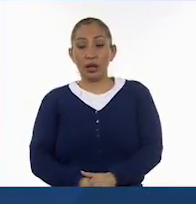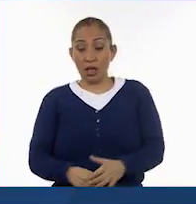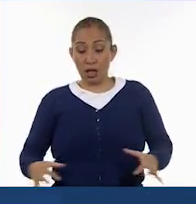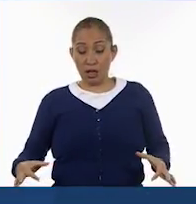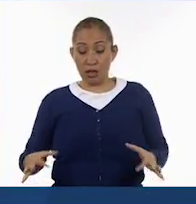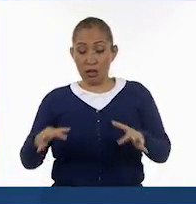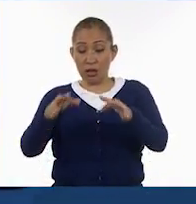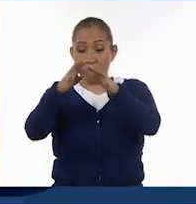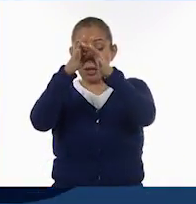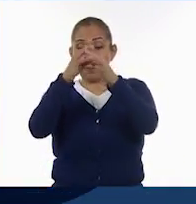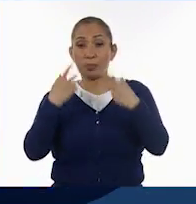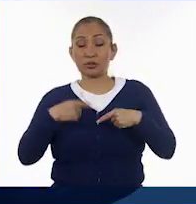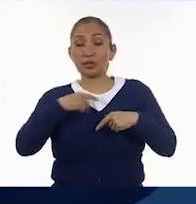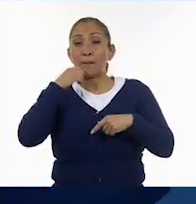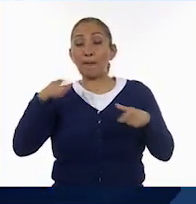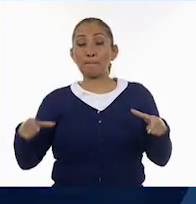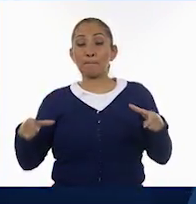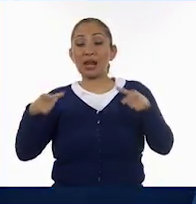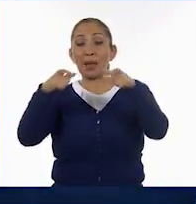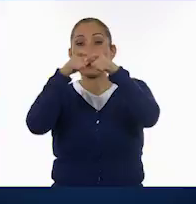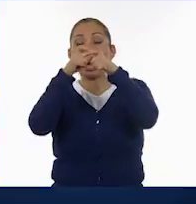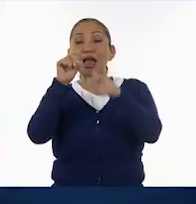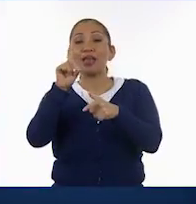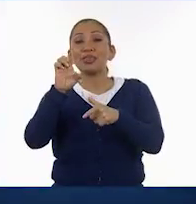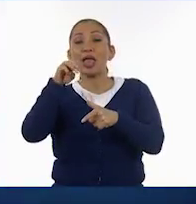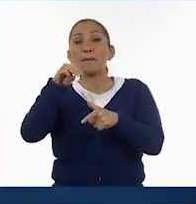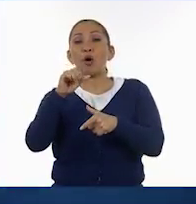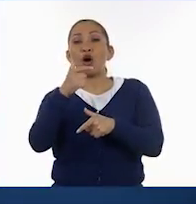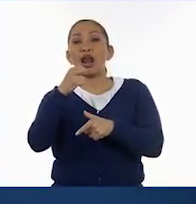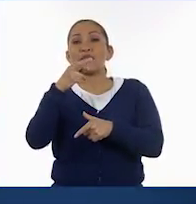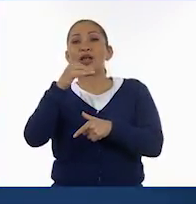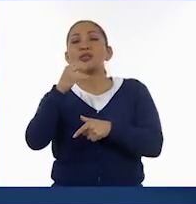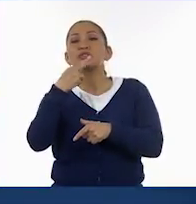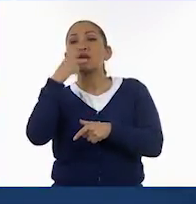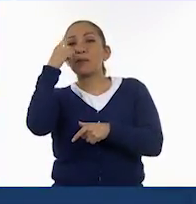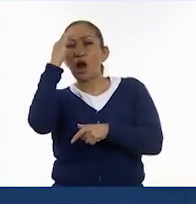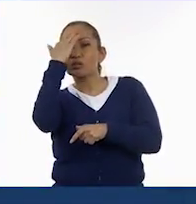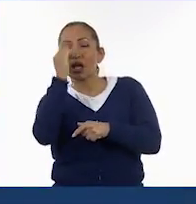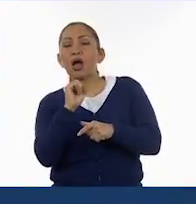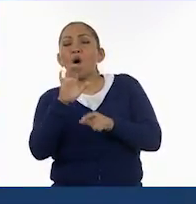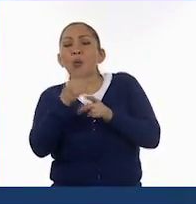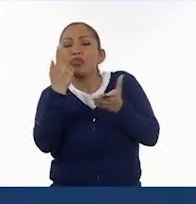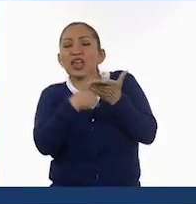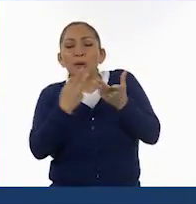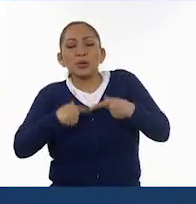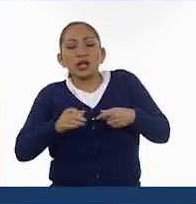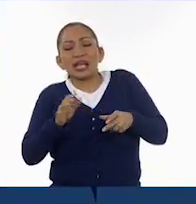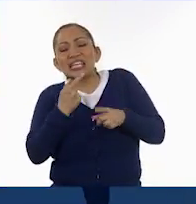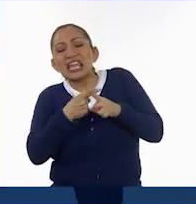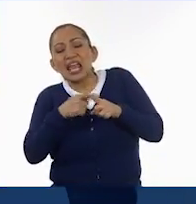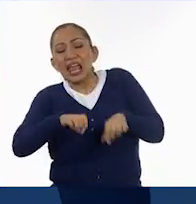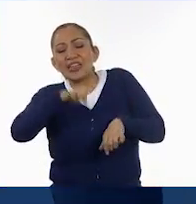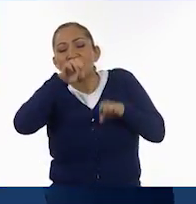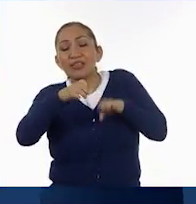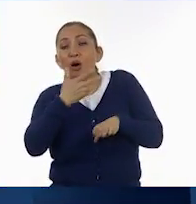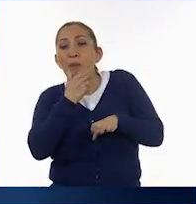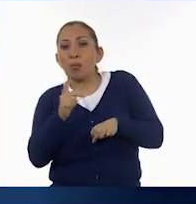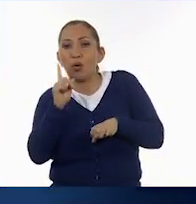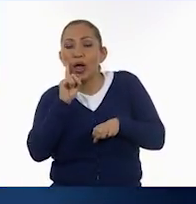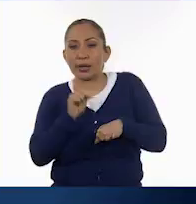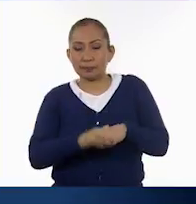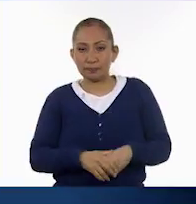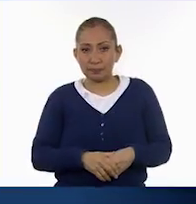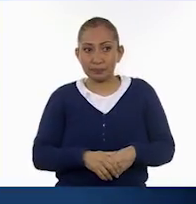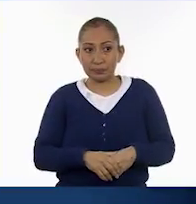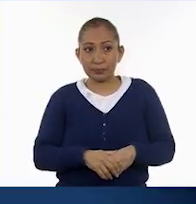de población, también llamadas pirámides demográficas, se utilizan para conocer la composición de la población por edad y sexo.